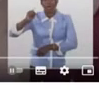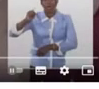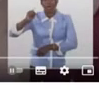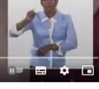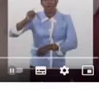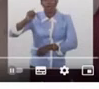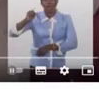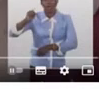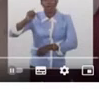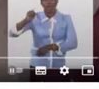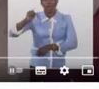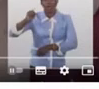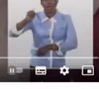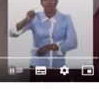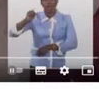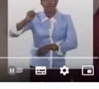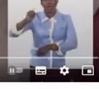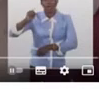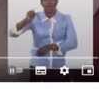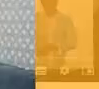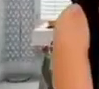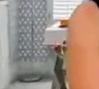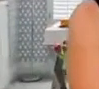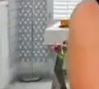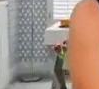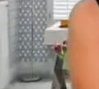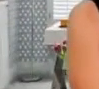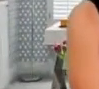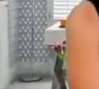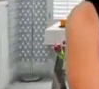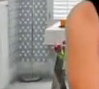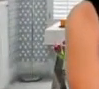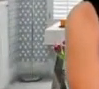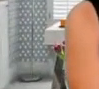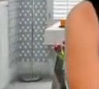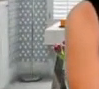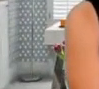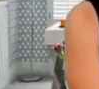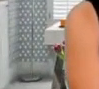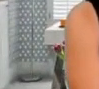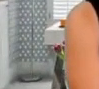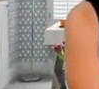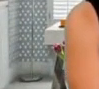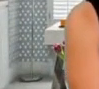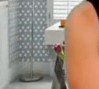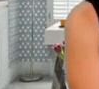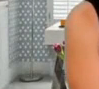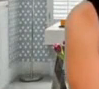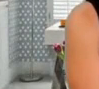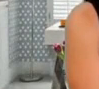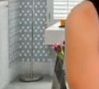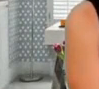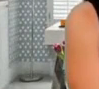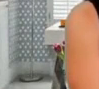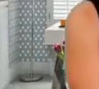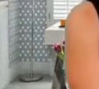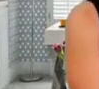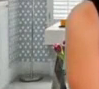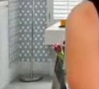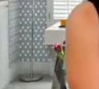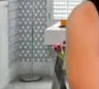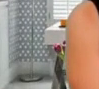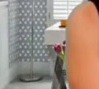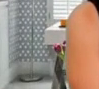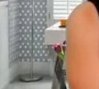uno. Conectamos con lo que hablábamos al principio, Ana, y es de que ellos te necesitan así pobre. Te necesitan que tú